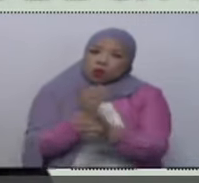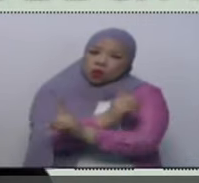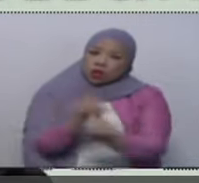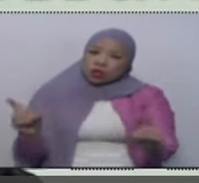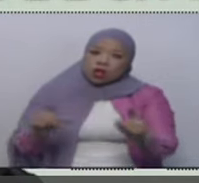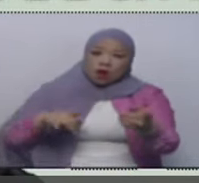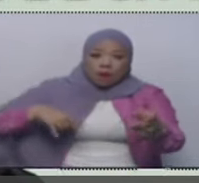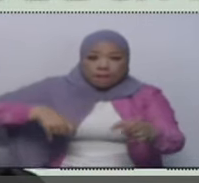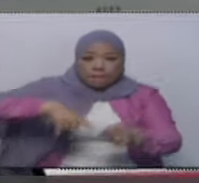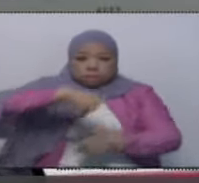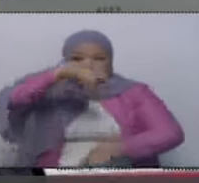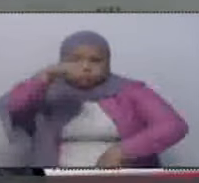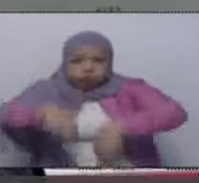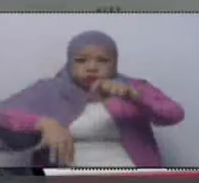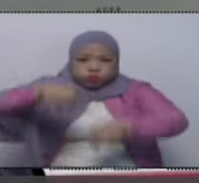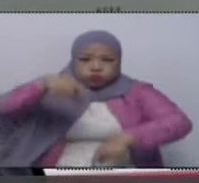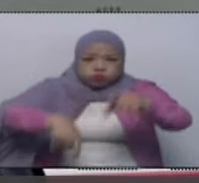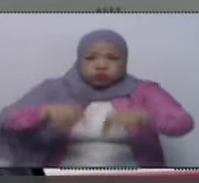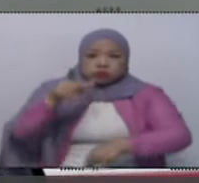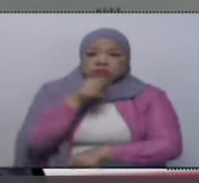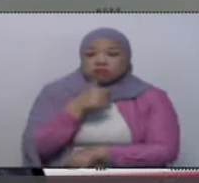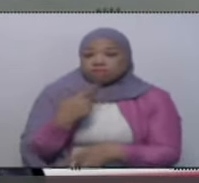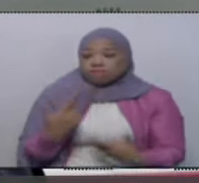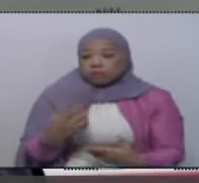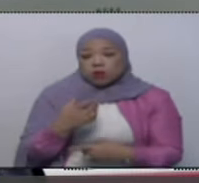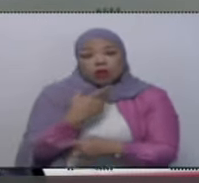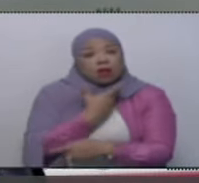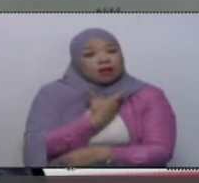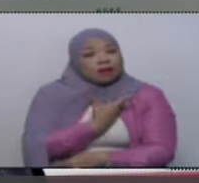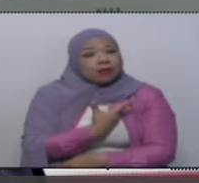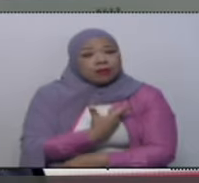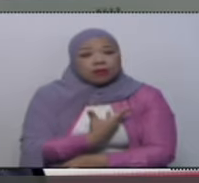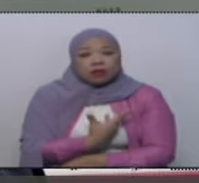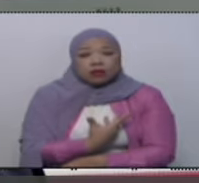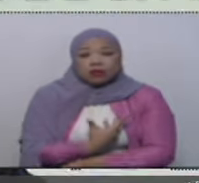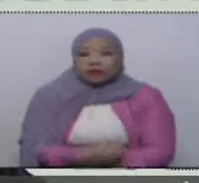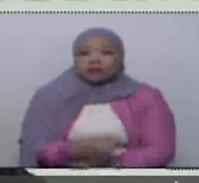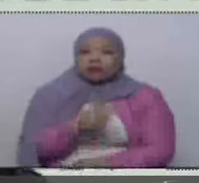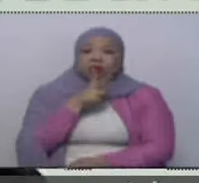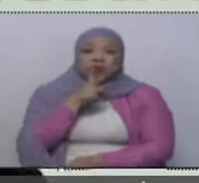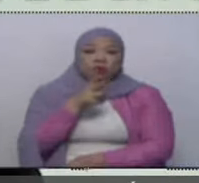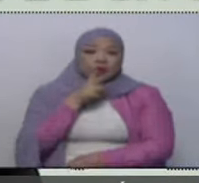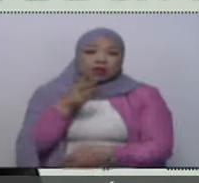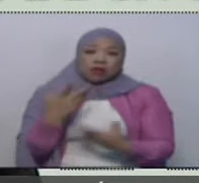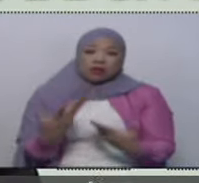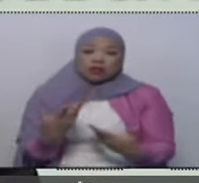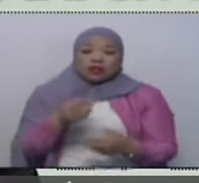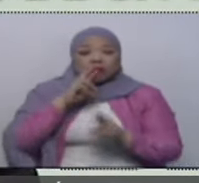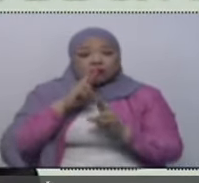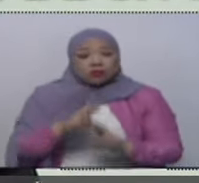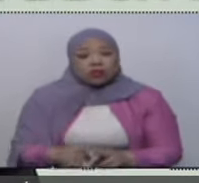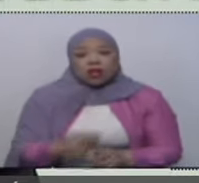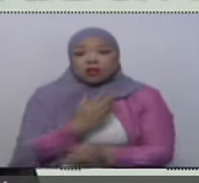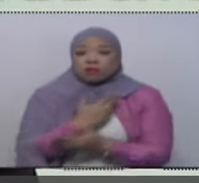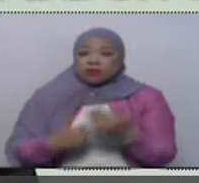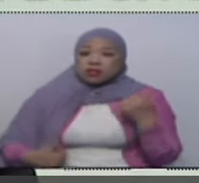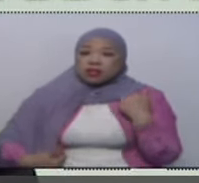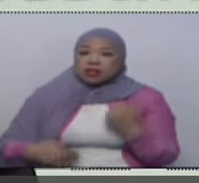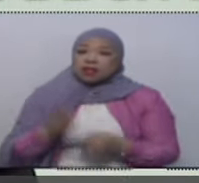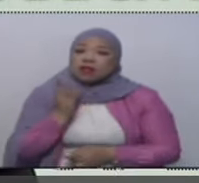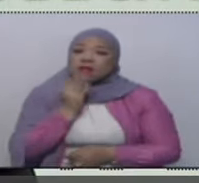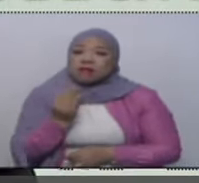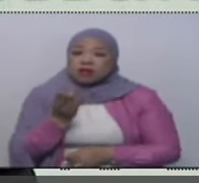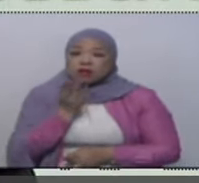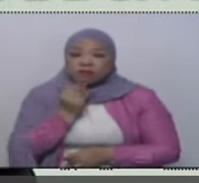no. Pero lamentablemente el resultado fue al revés. Y el criminal de